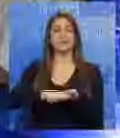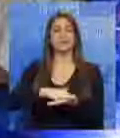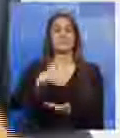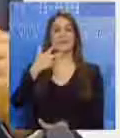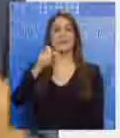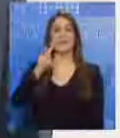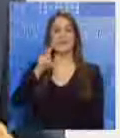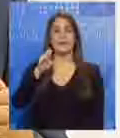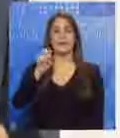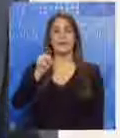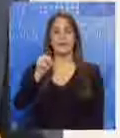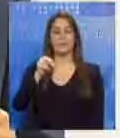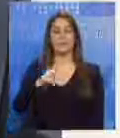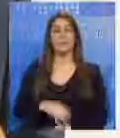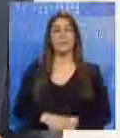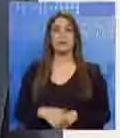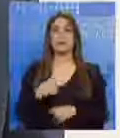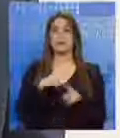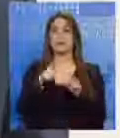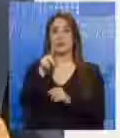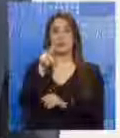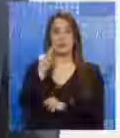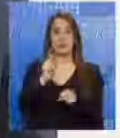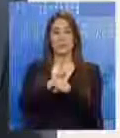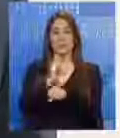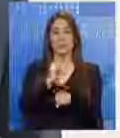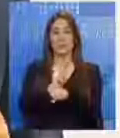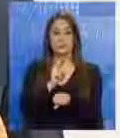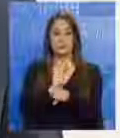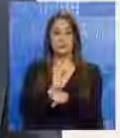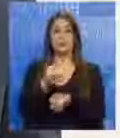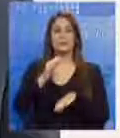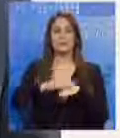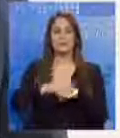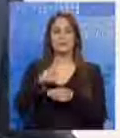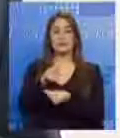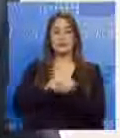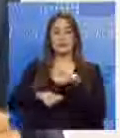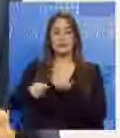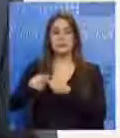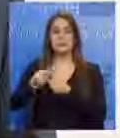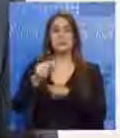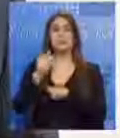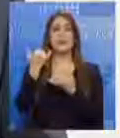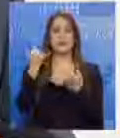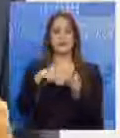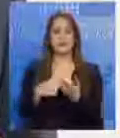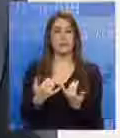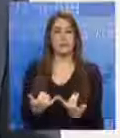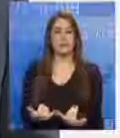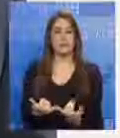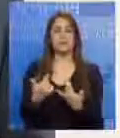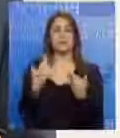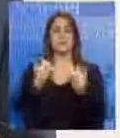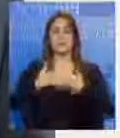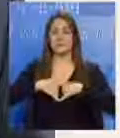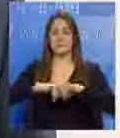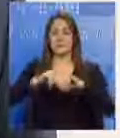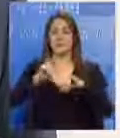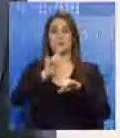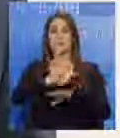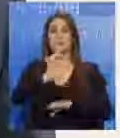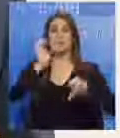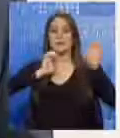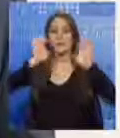acelerada para cumplir su remediación total hacia el 2020. Reacción, sentencia, caso Chevron. Quien no ha realizado ningún tipo